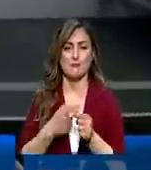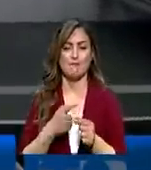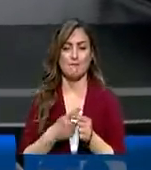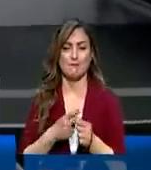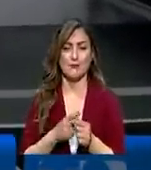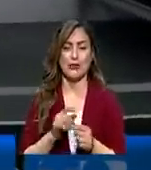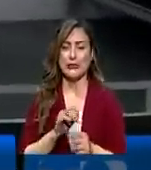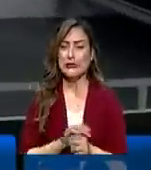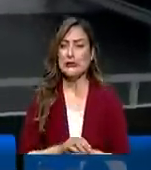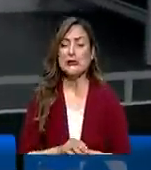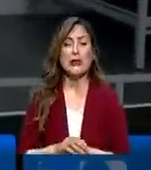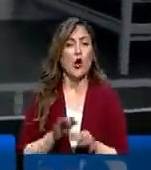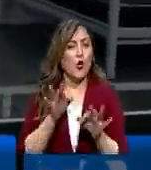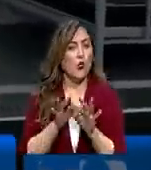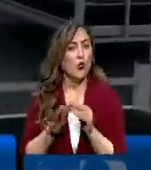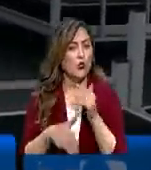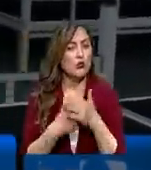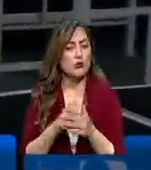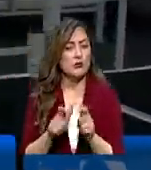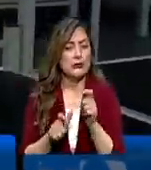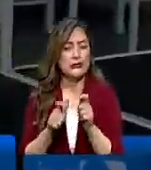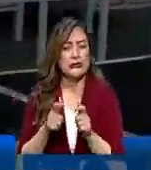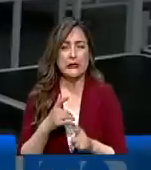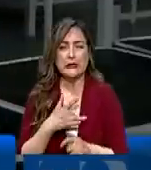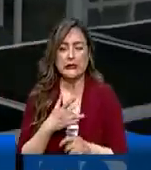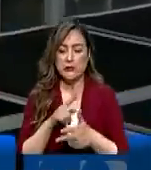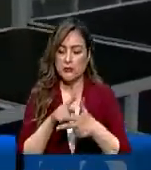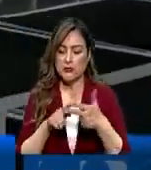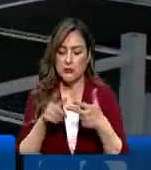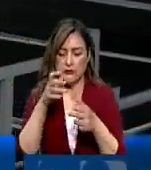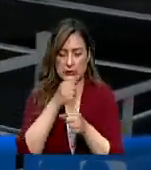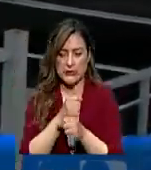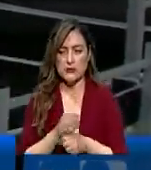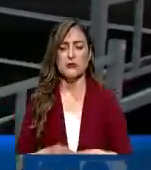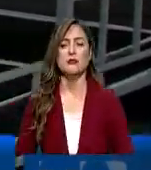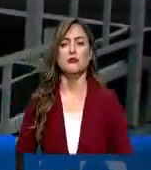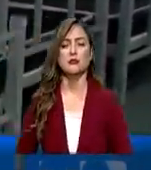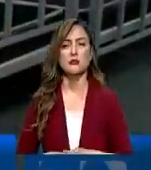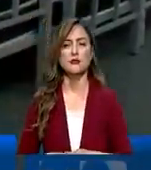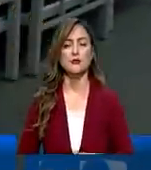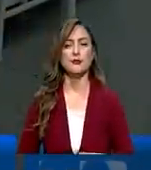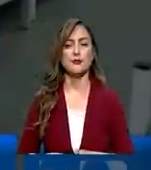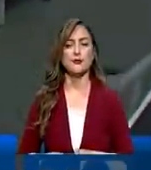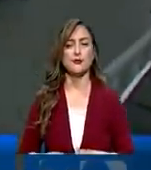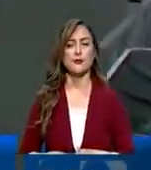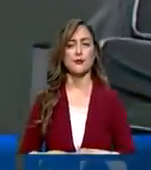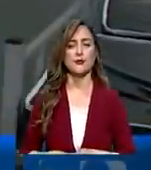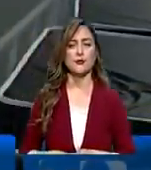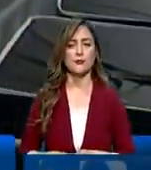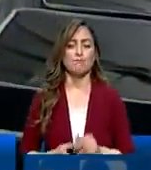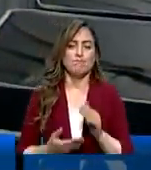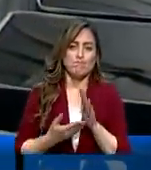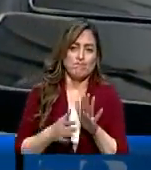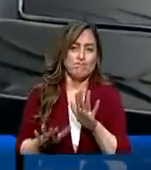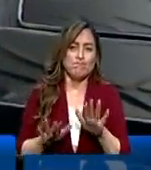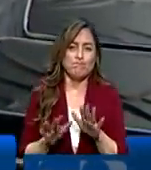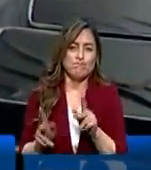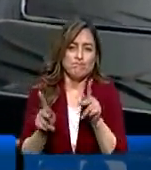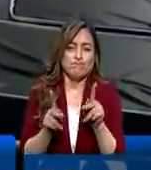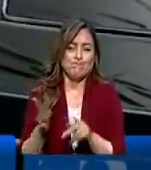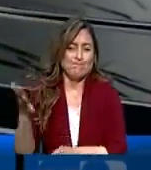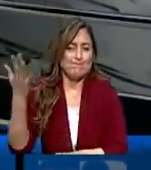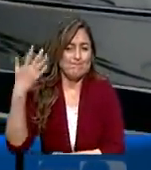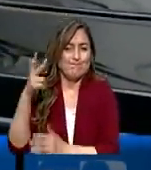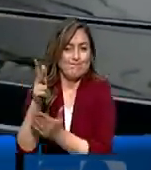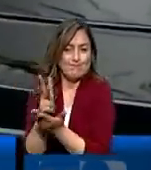Quito, los habitantes, sigamos manteniendo las medidas de bioseguridad, pero de todas maneras nosotros hemos previsto en el antiguo